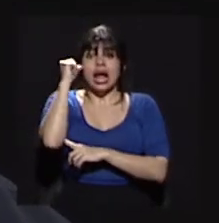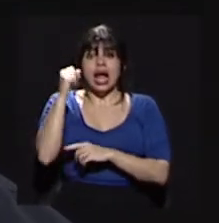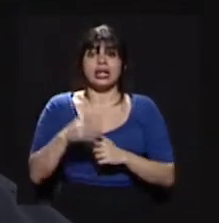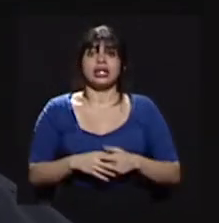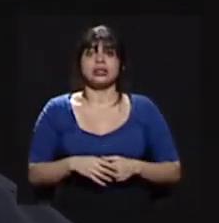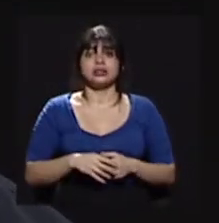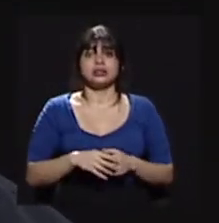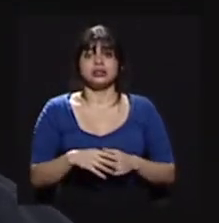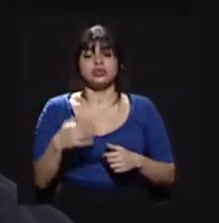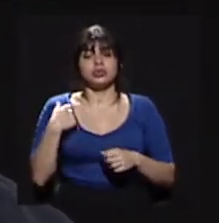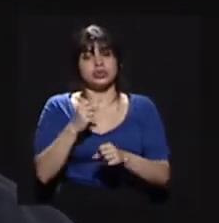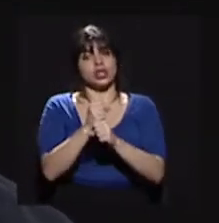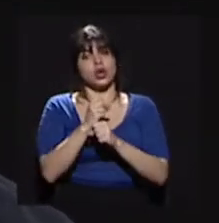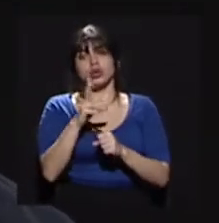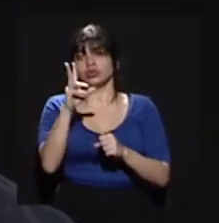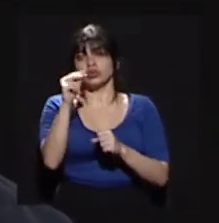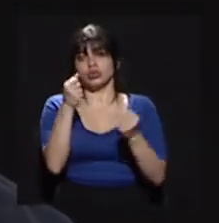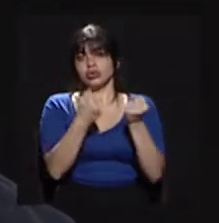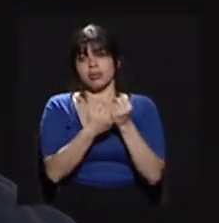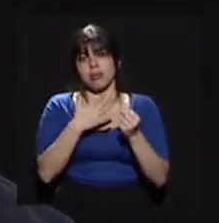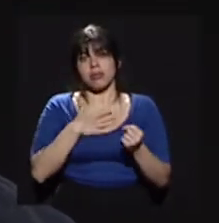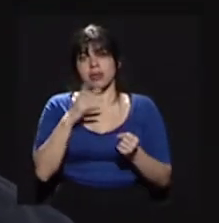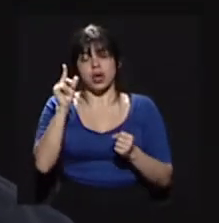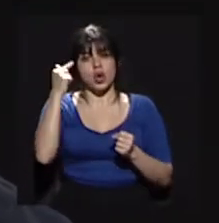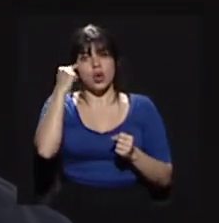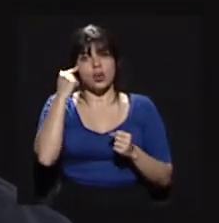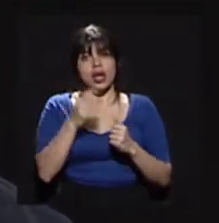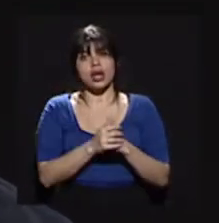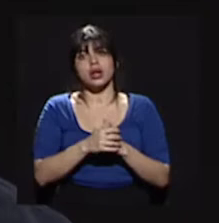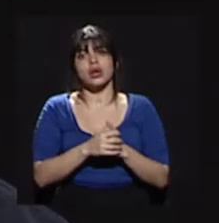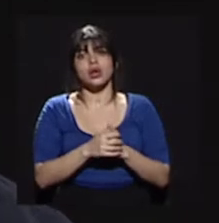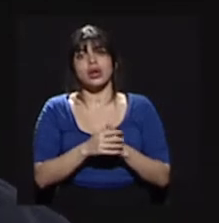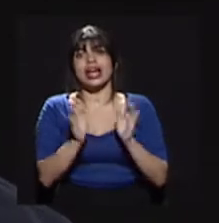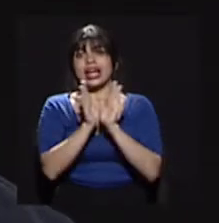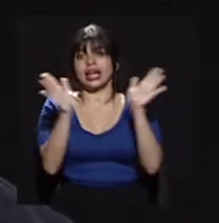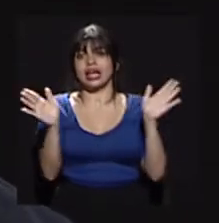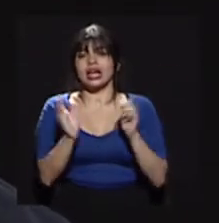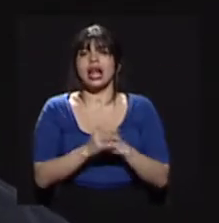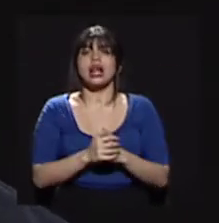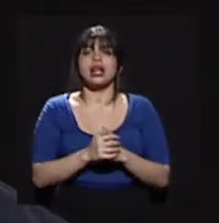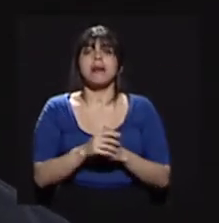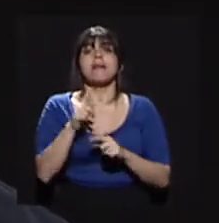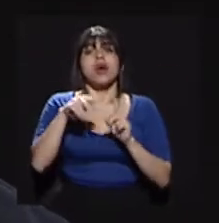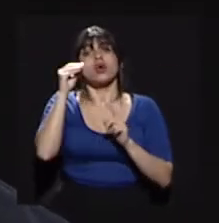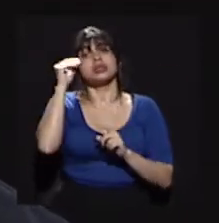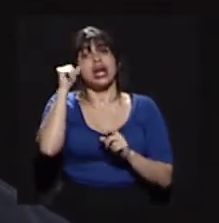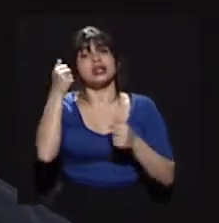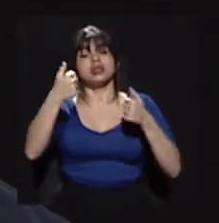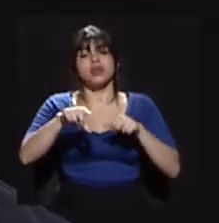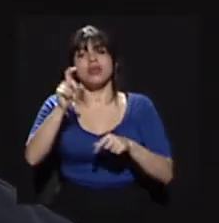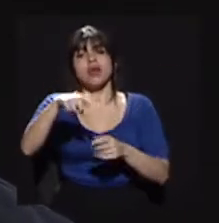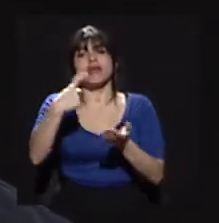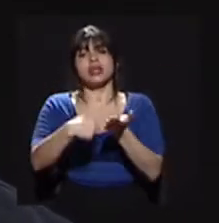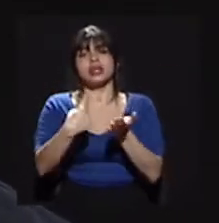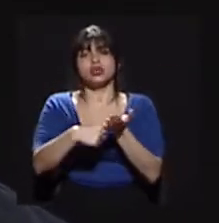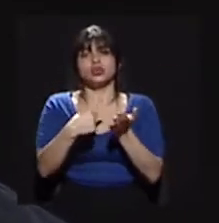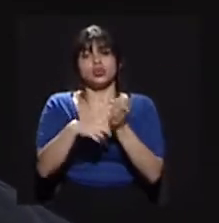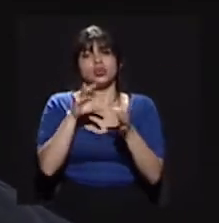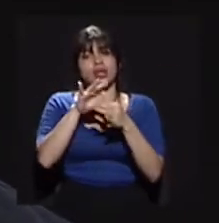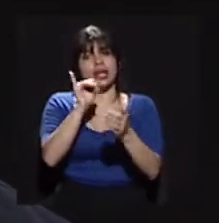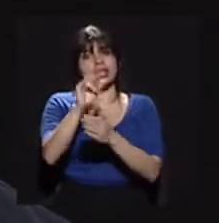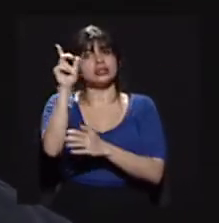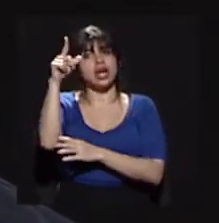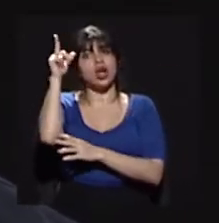que estoy seguro no favorece en mi gobierno en un sentido general está de acuerdo en que hay que discutir en esa lógica